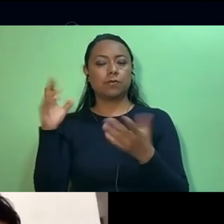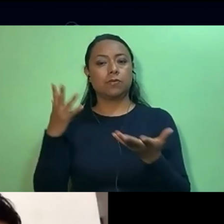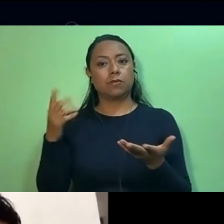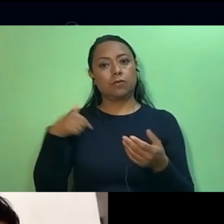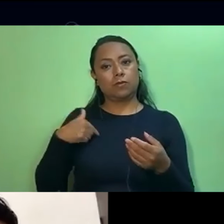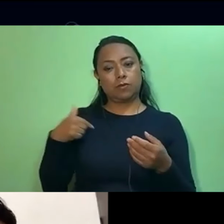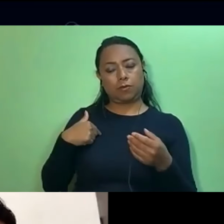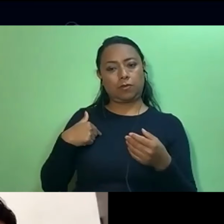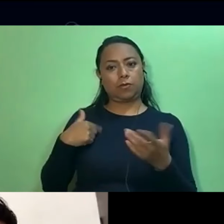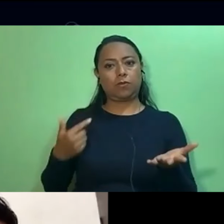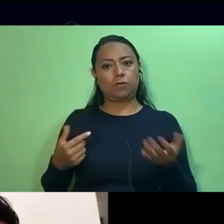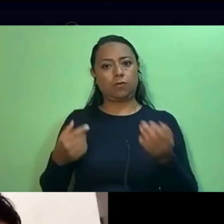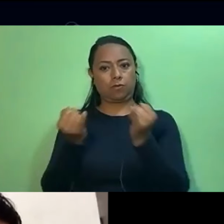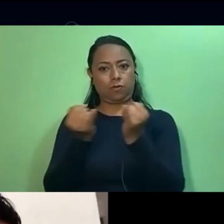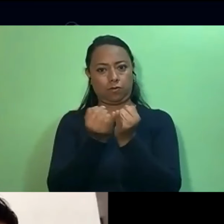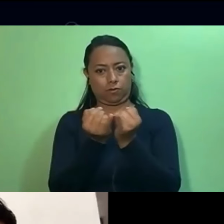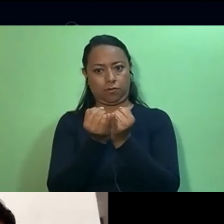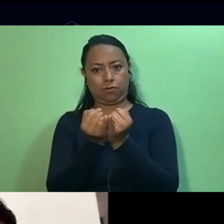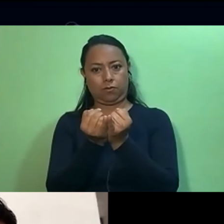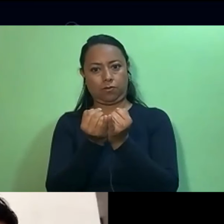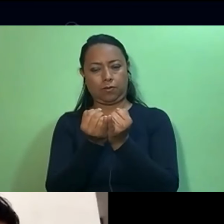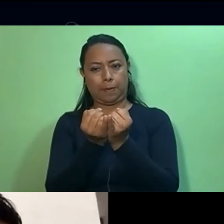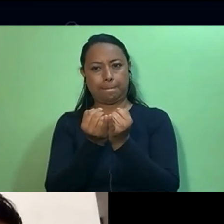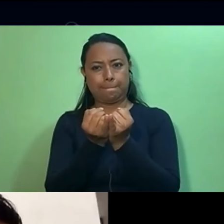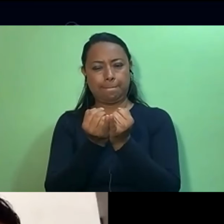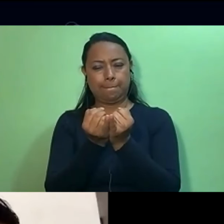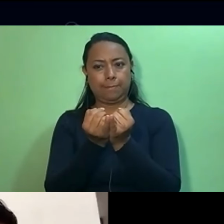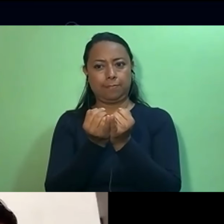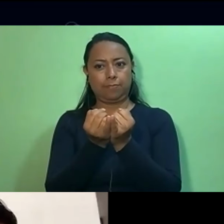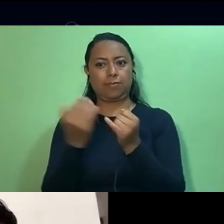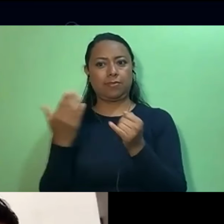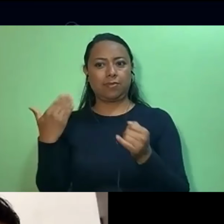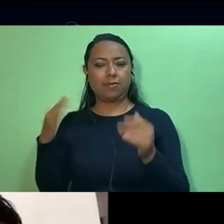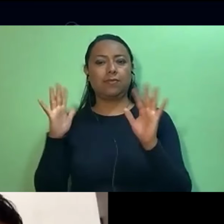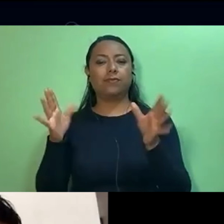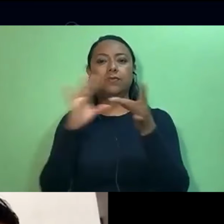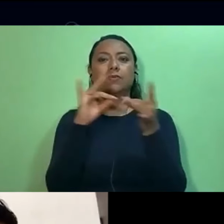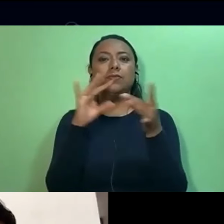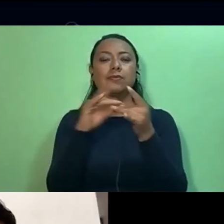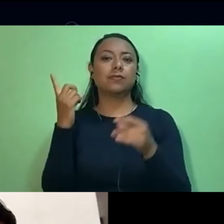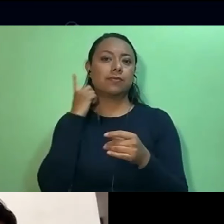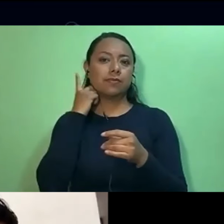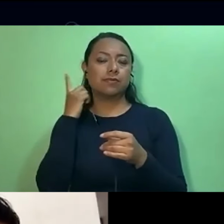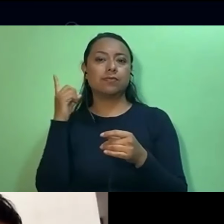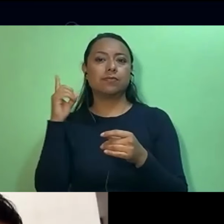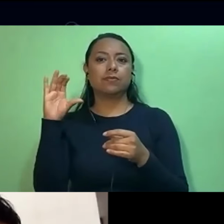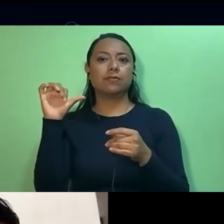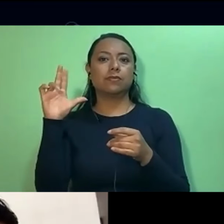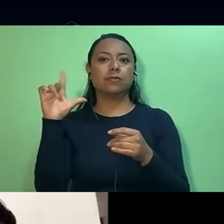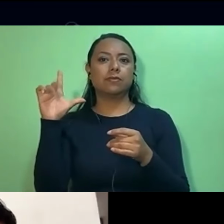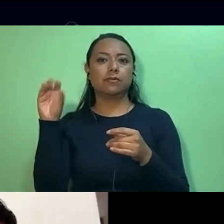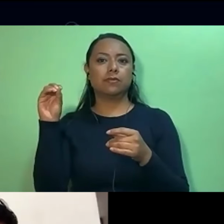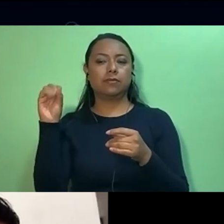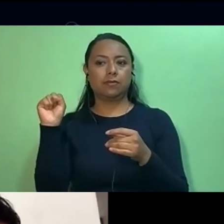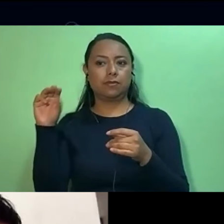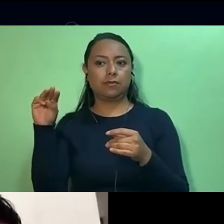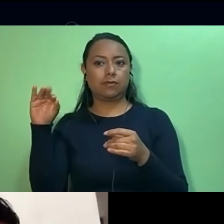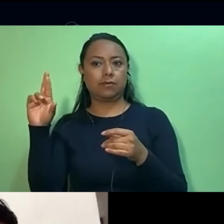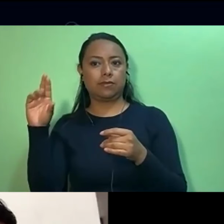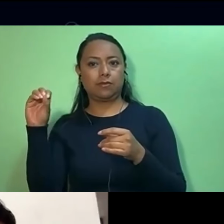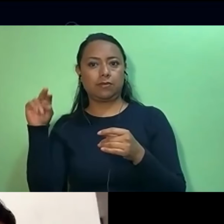sumándome y aunado a lo que ya mencionó el diputado Carlos Hernández Mirón hace